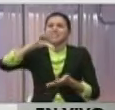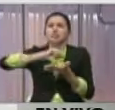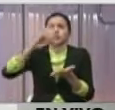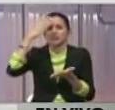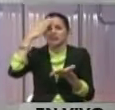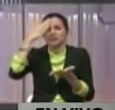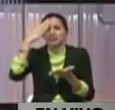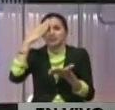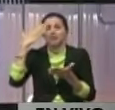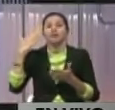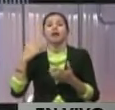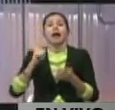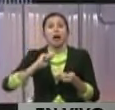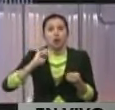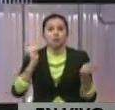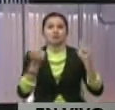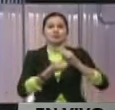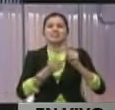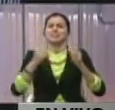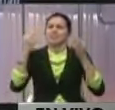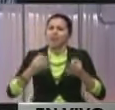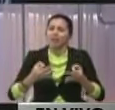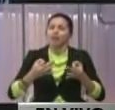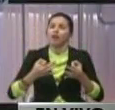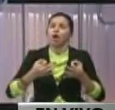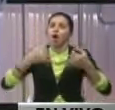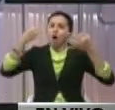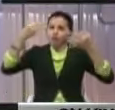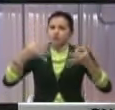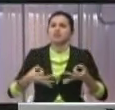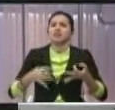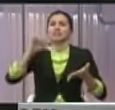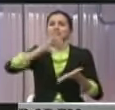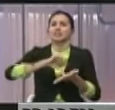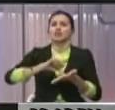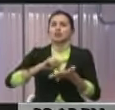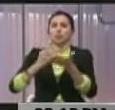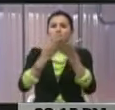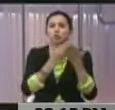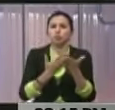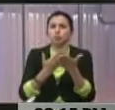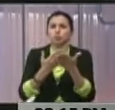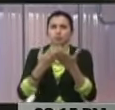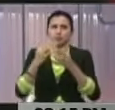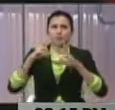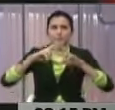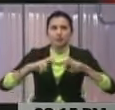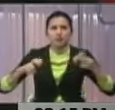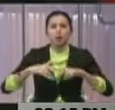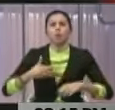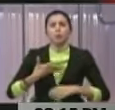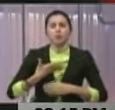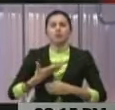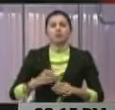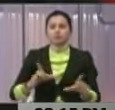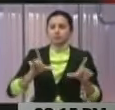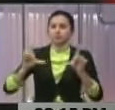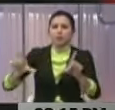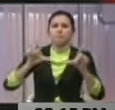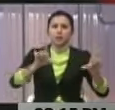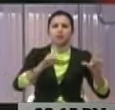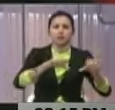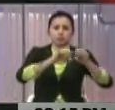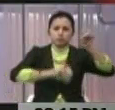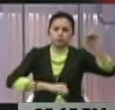Instituto, se convierta en un centro de formación oficial y pueda impartir y pueda dar también sus títulos respectivos del